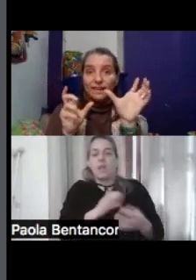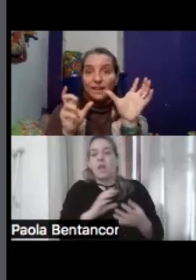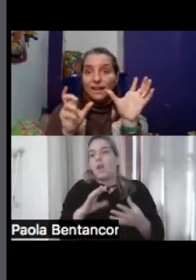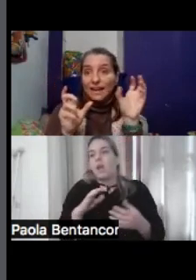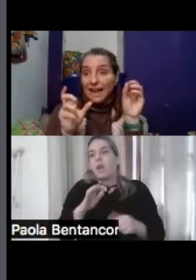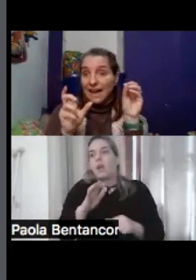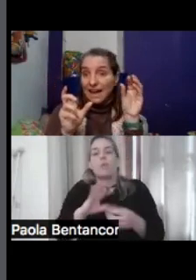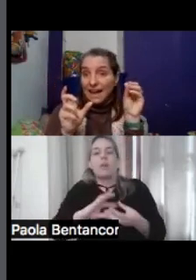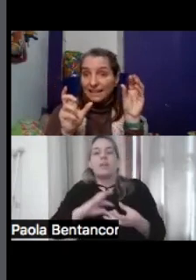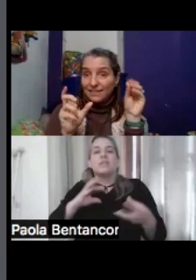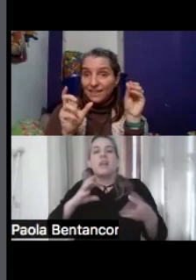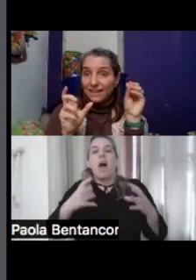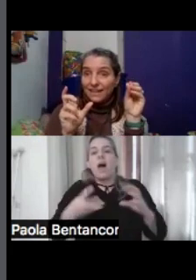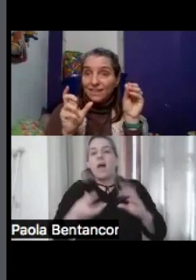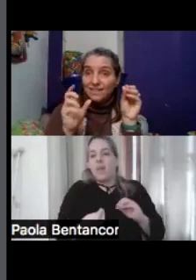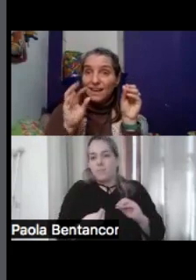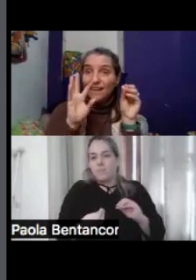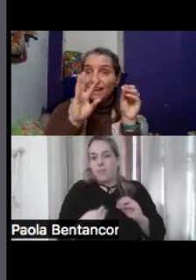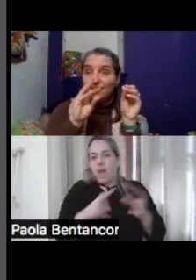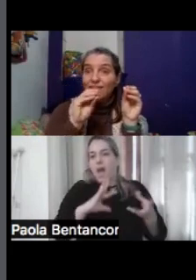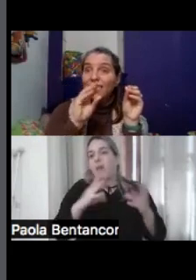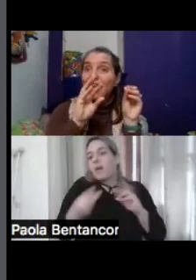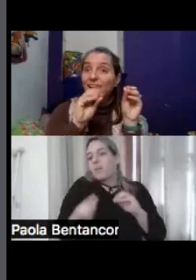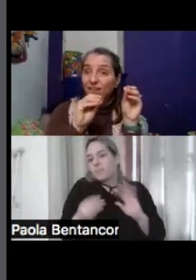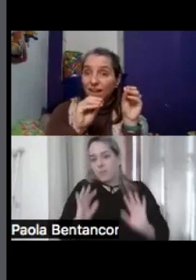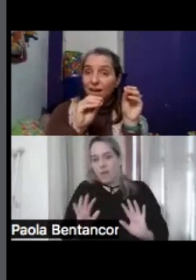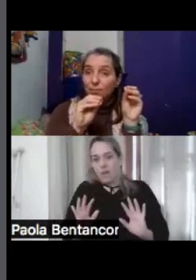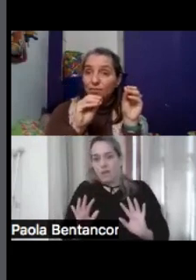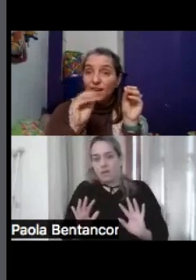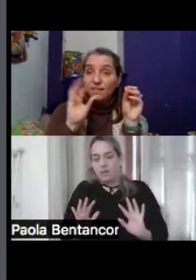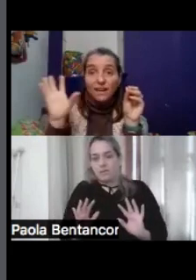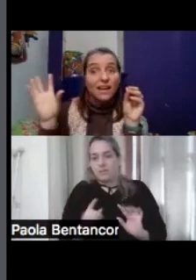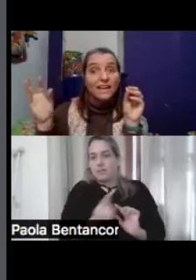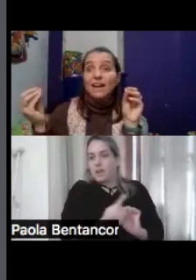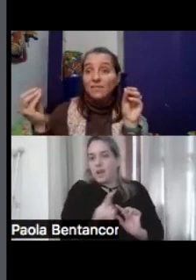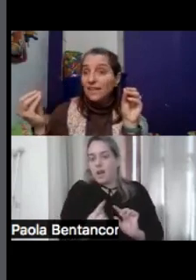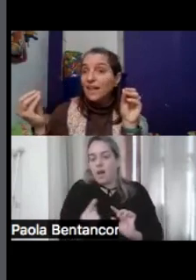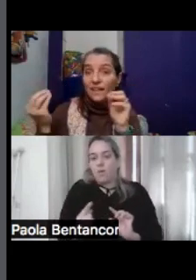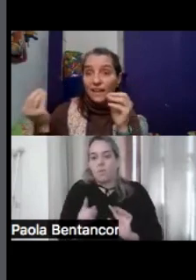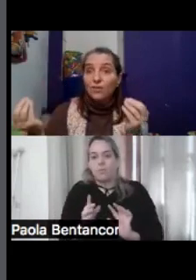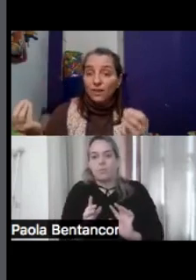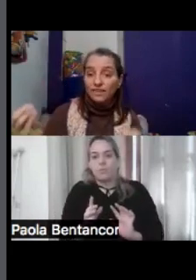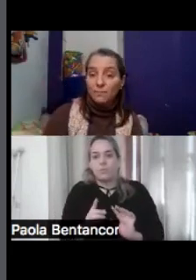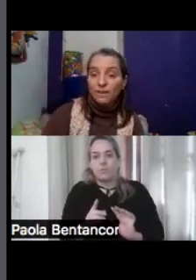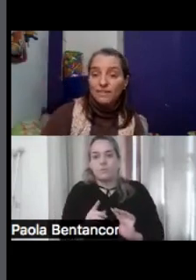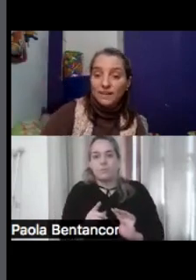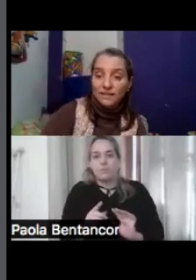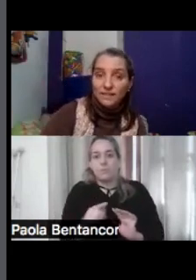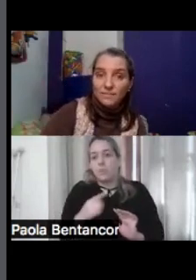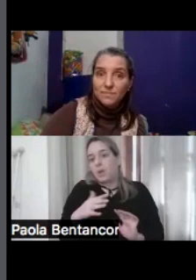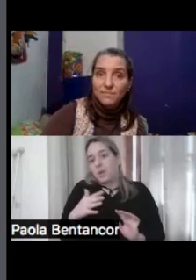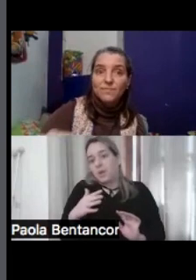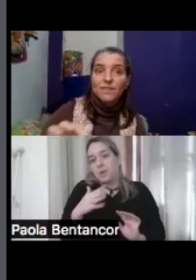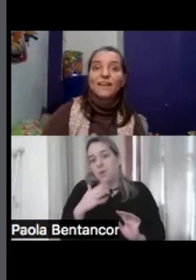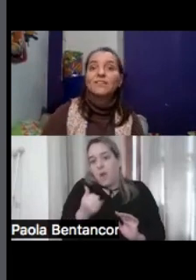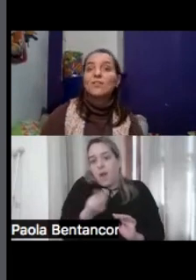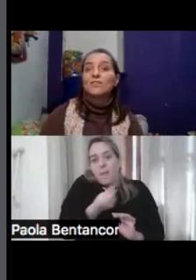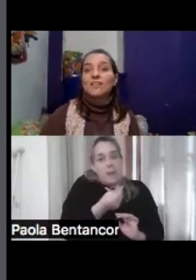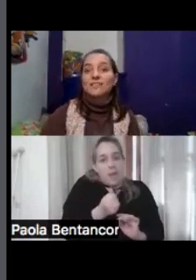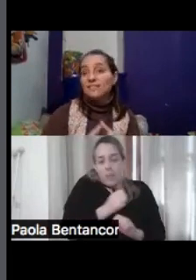abre entre la actividad que debe hacer, las habilidades que debería poseer hacerla y las habilidades que no están